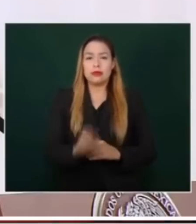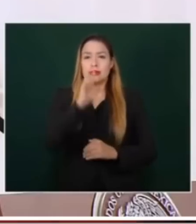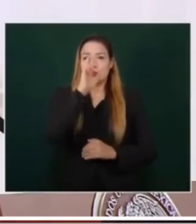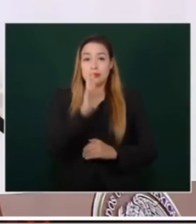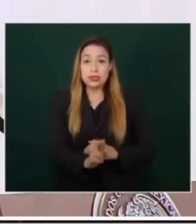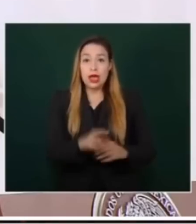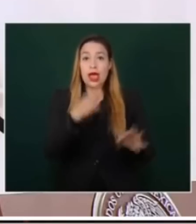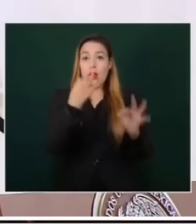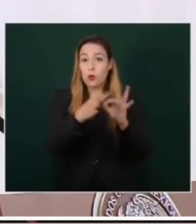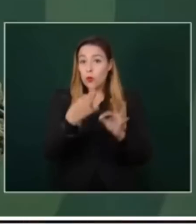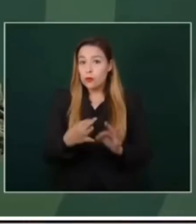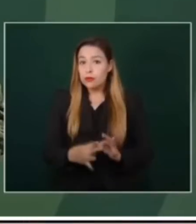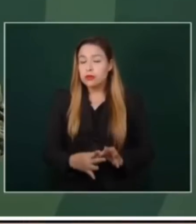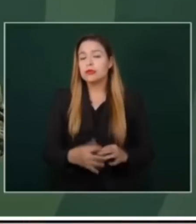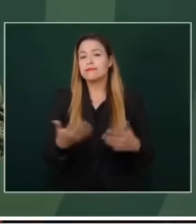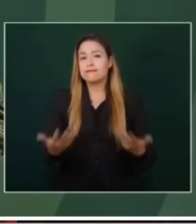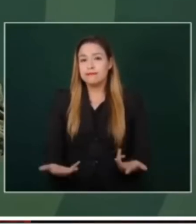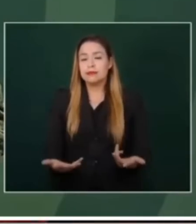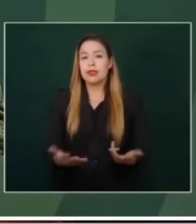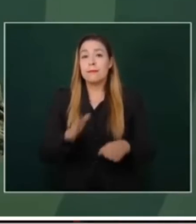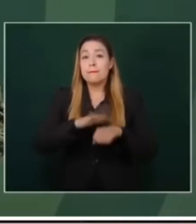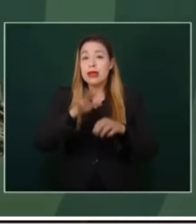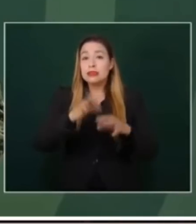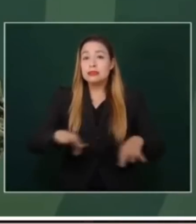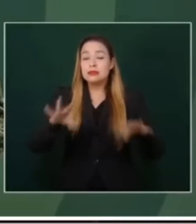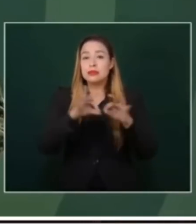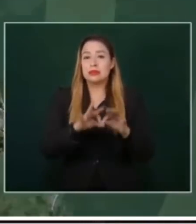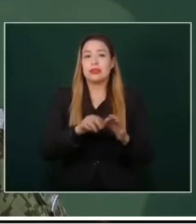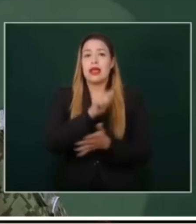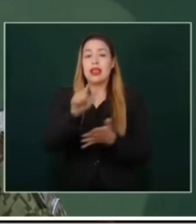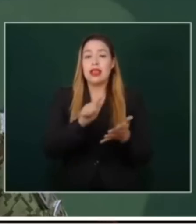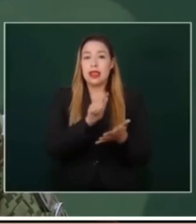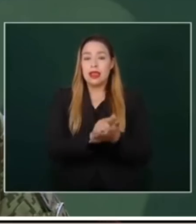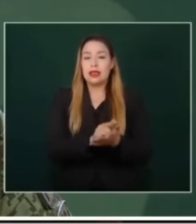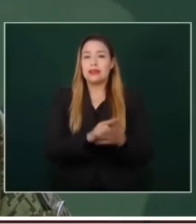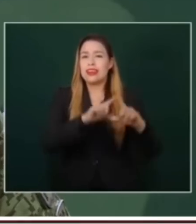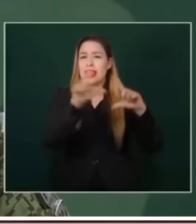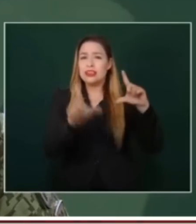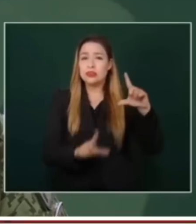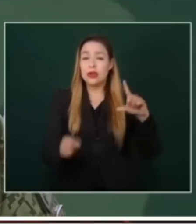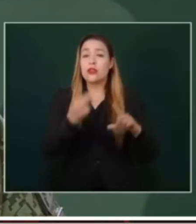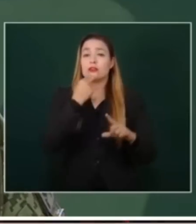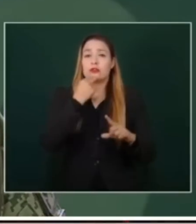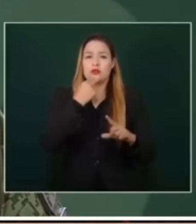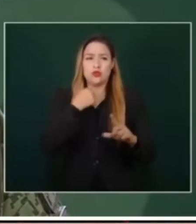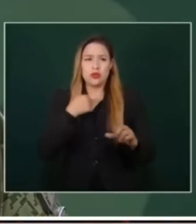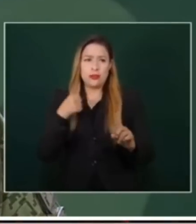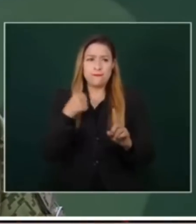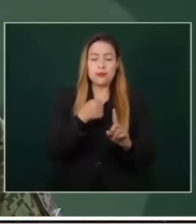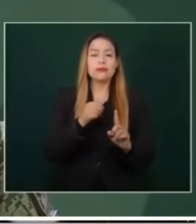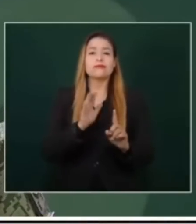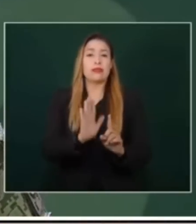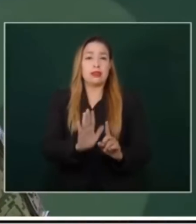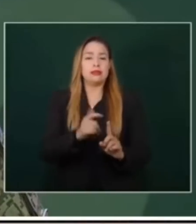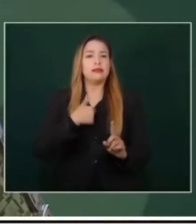a cumplirlas, y repito, principalmente la Ley Nacional de Uso de la Fuerza. Eso es lo que nos va a dar